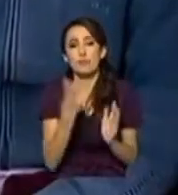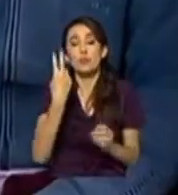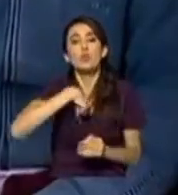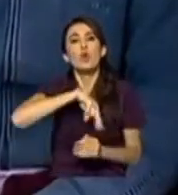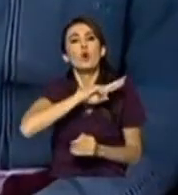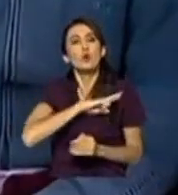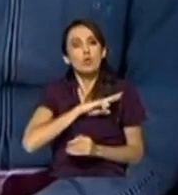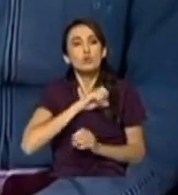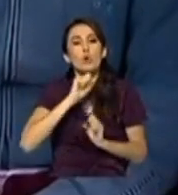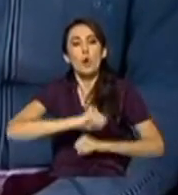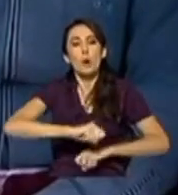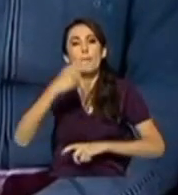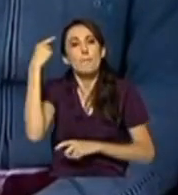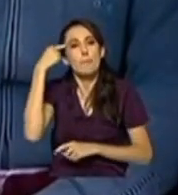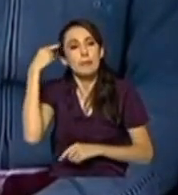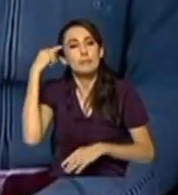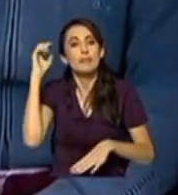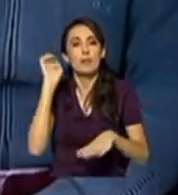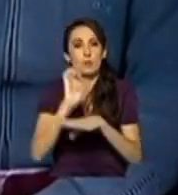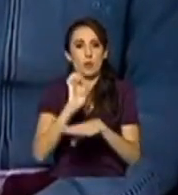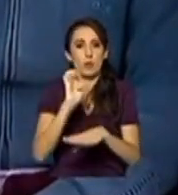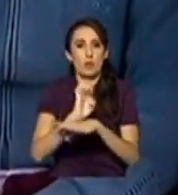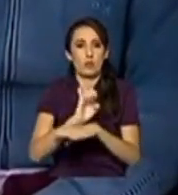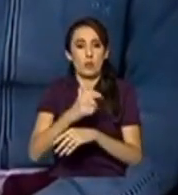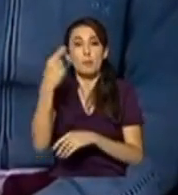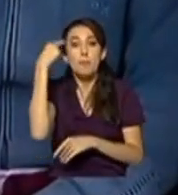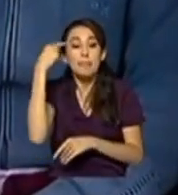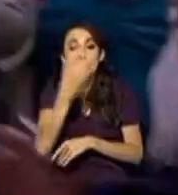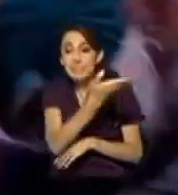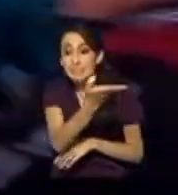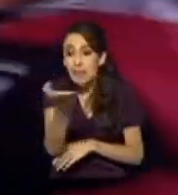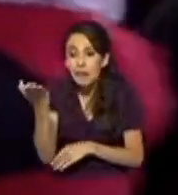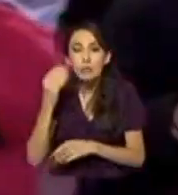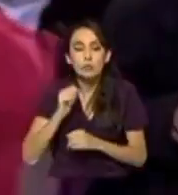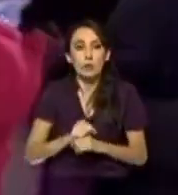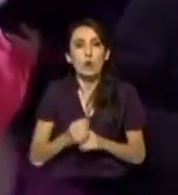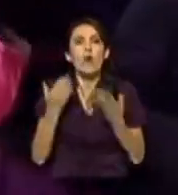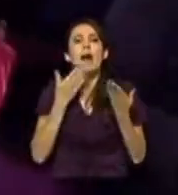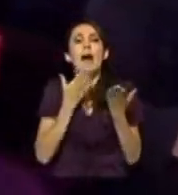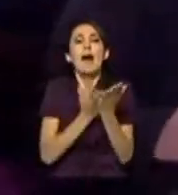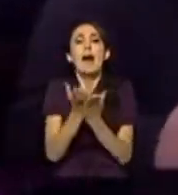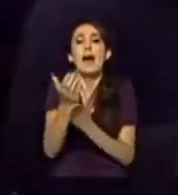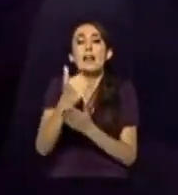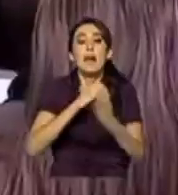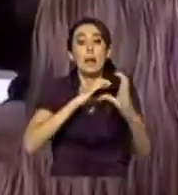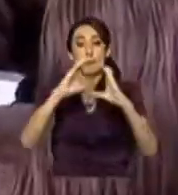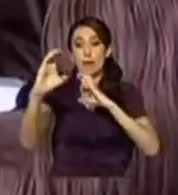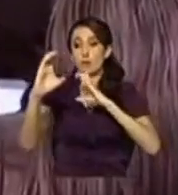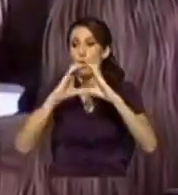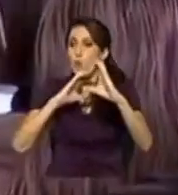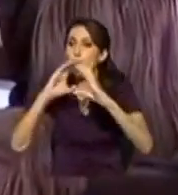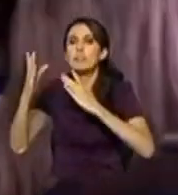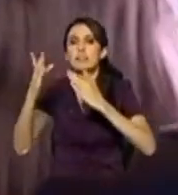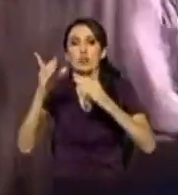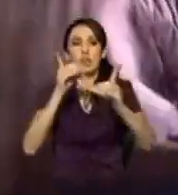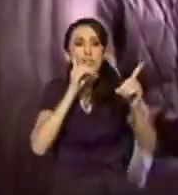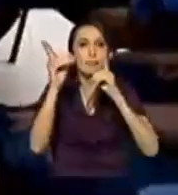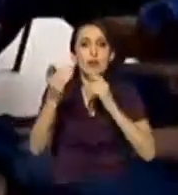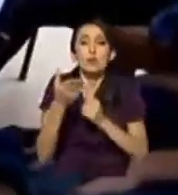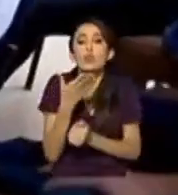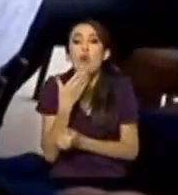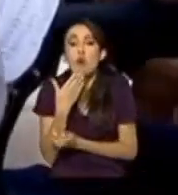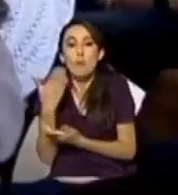actuando pensando en el país, pensando en qué es lo mejor, a través de estas conversaciones para ver cómo lo sacamos